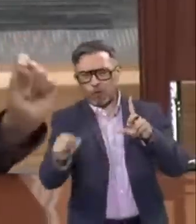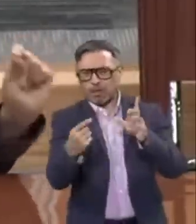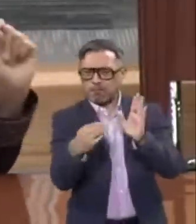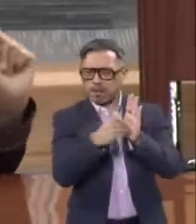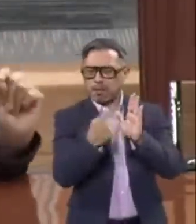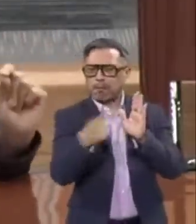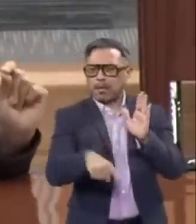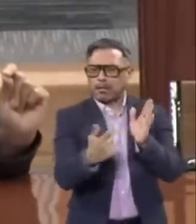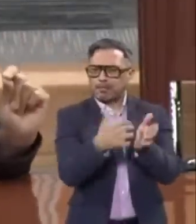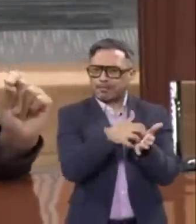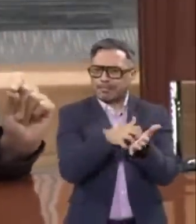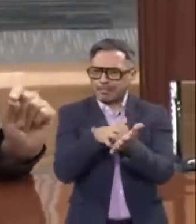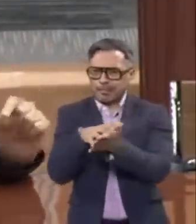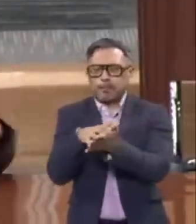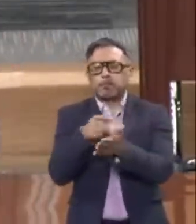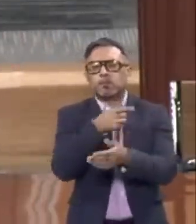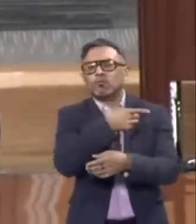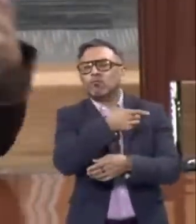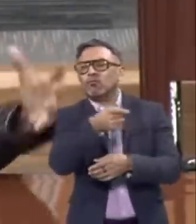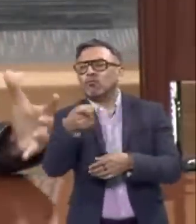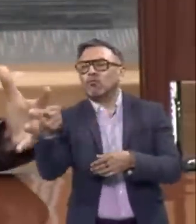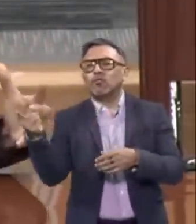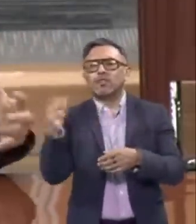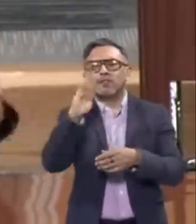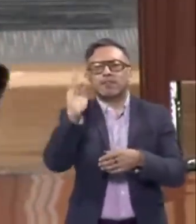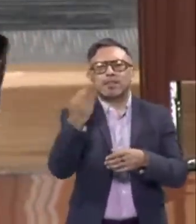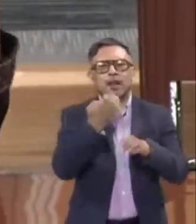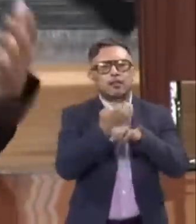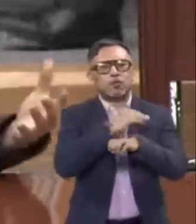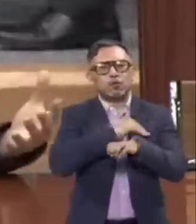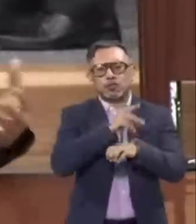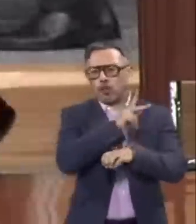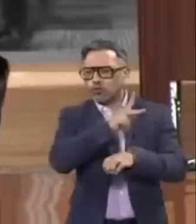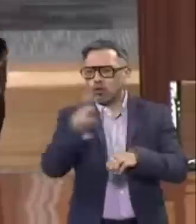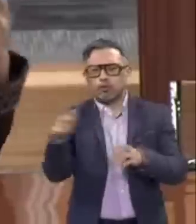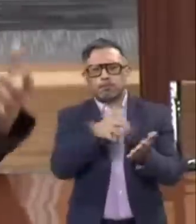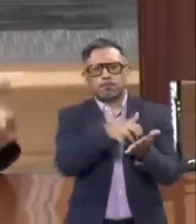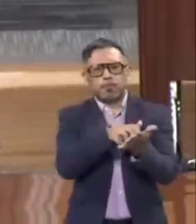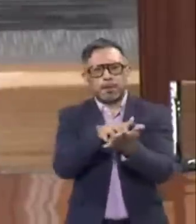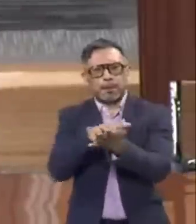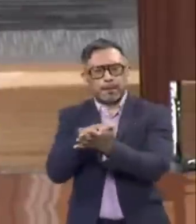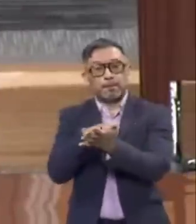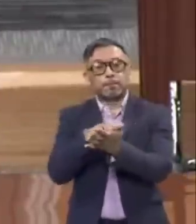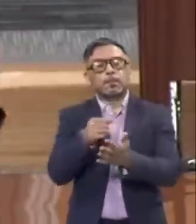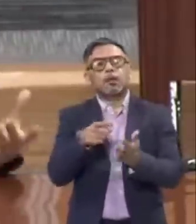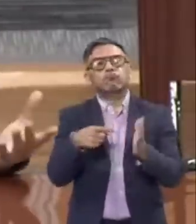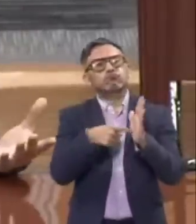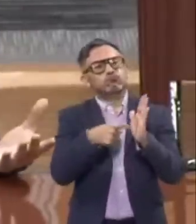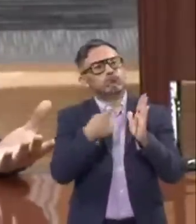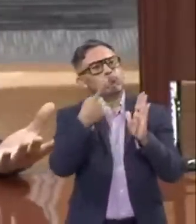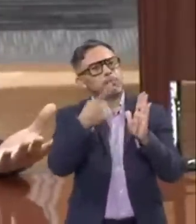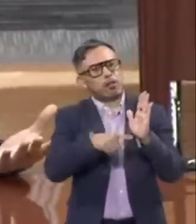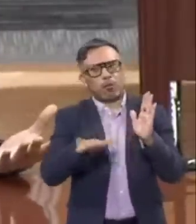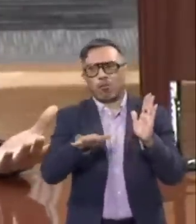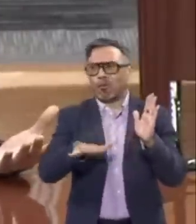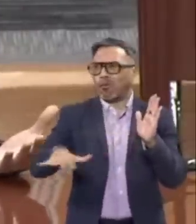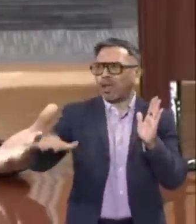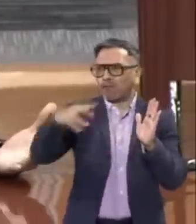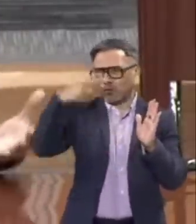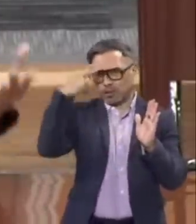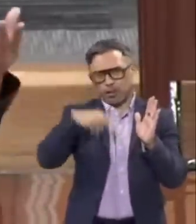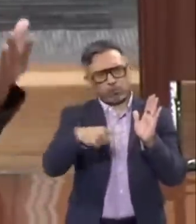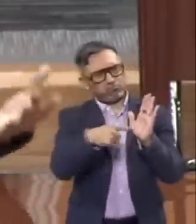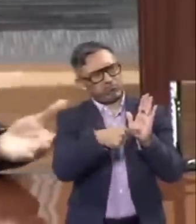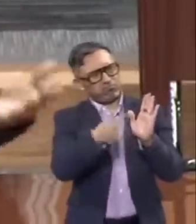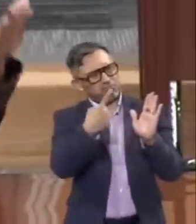y órganos de gobierno. Y en lugar de ser consecuente con el reclamo y con la realidad del pueblo de